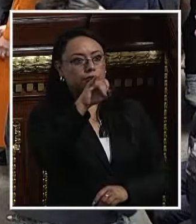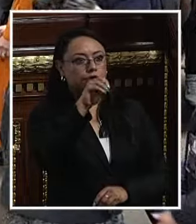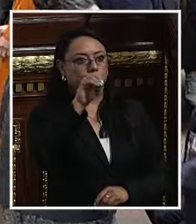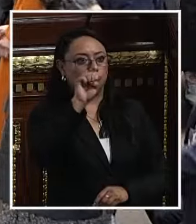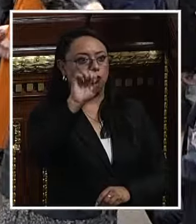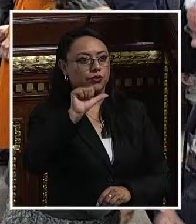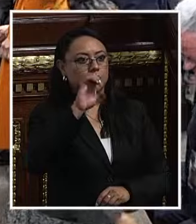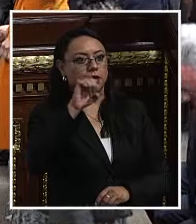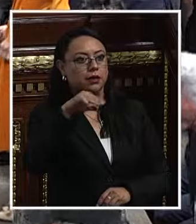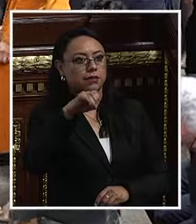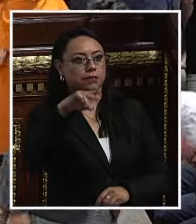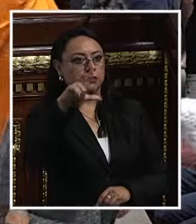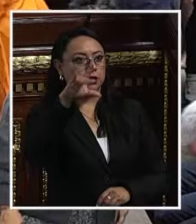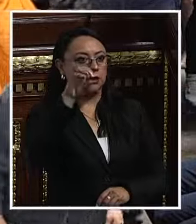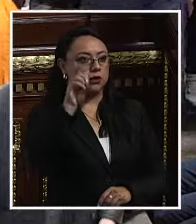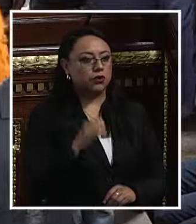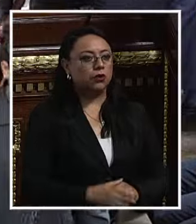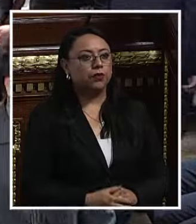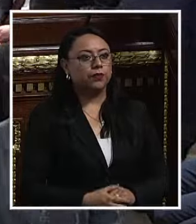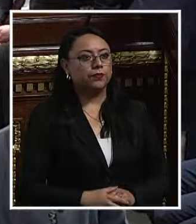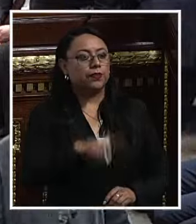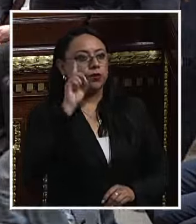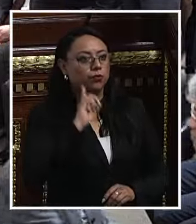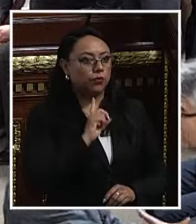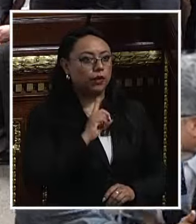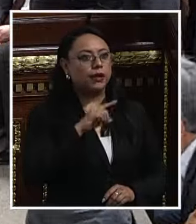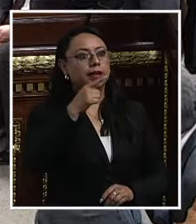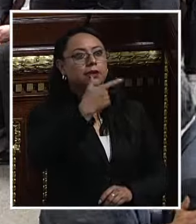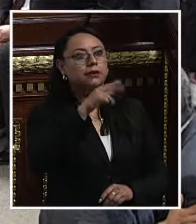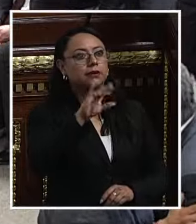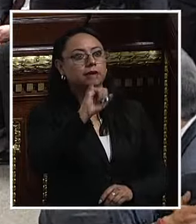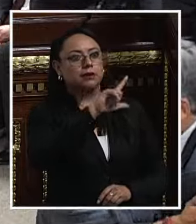Guillén Ortiz Frida Jimena.